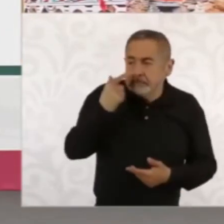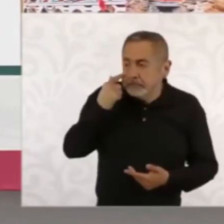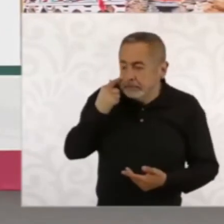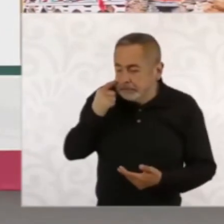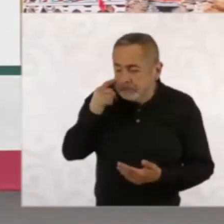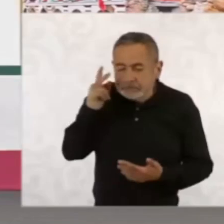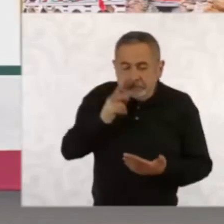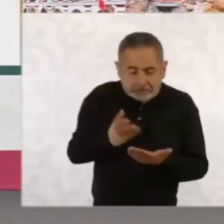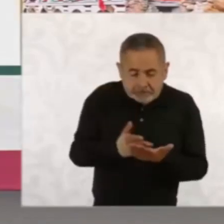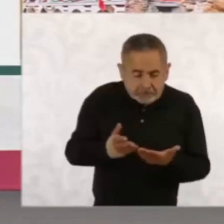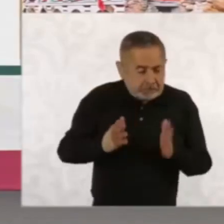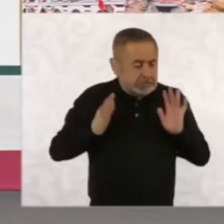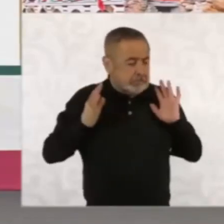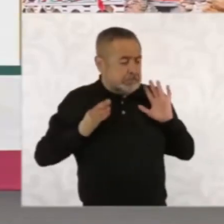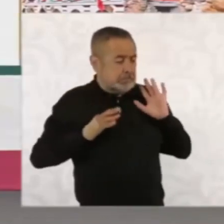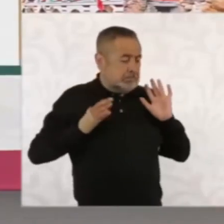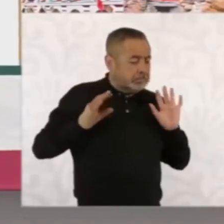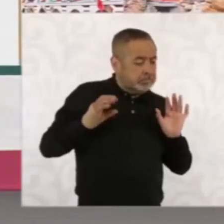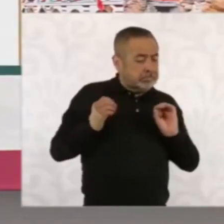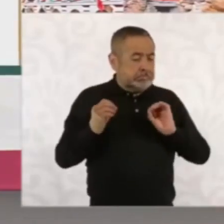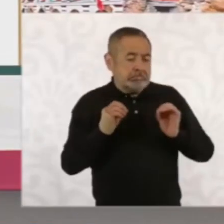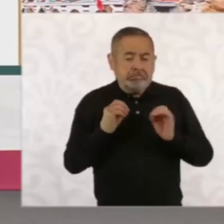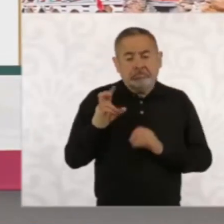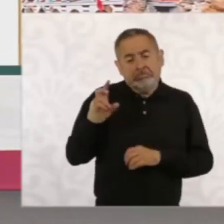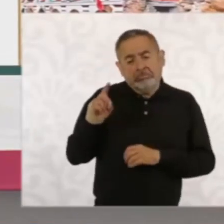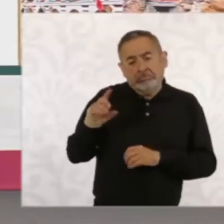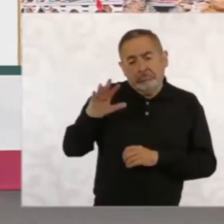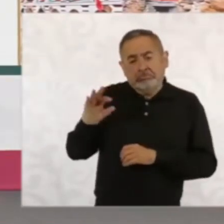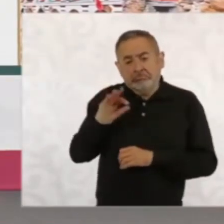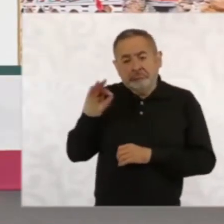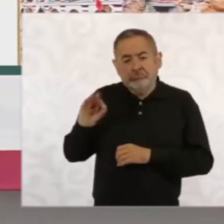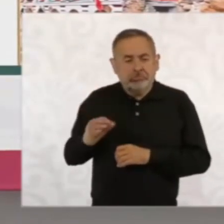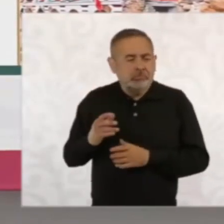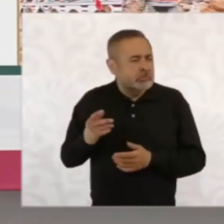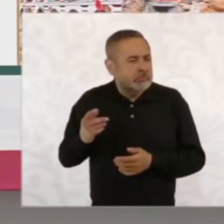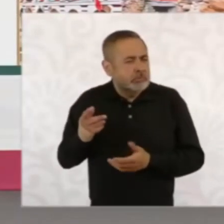realicé la supervisión del 35%, la tercera parte.